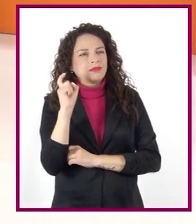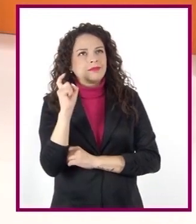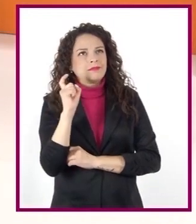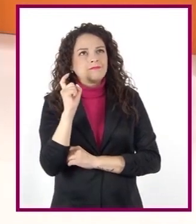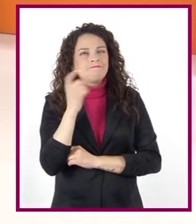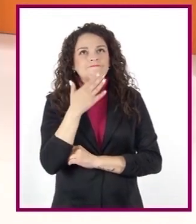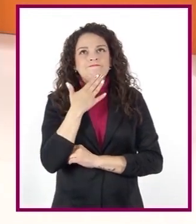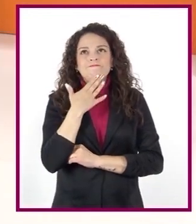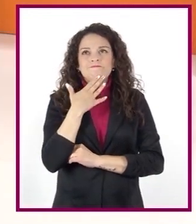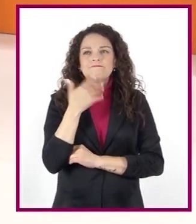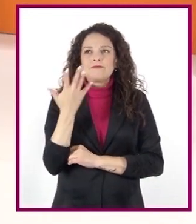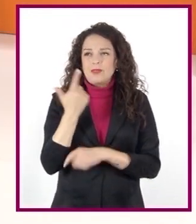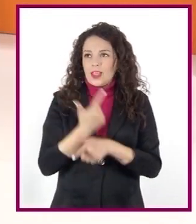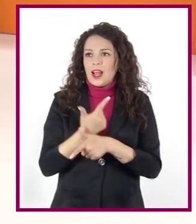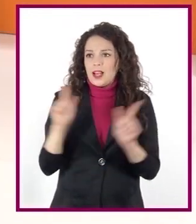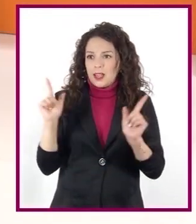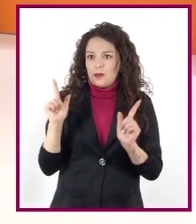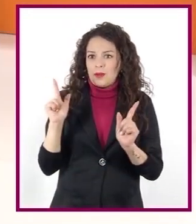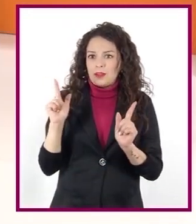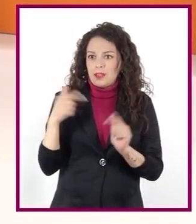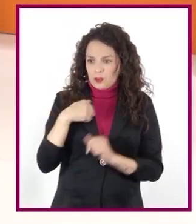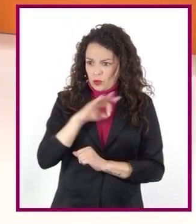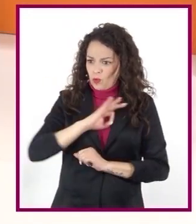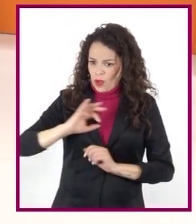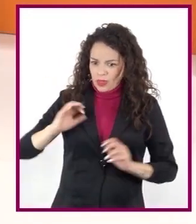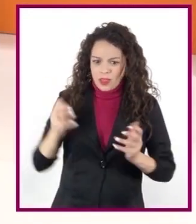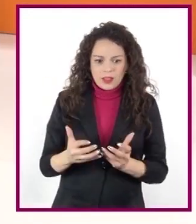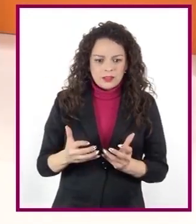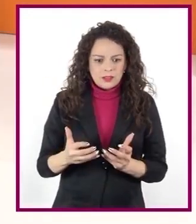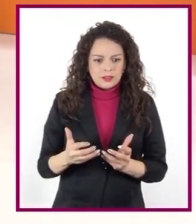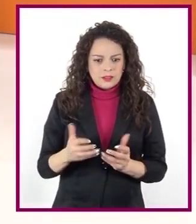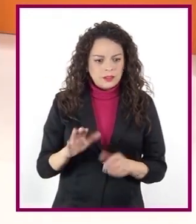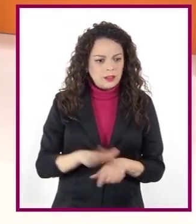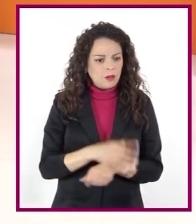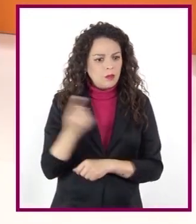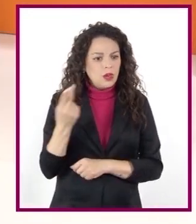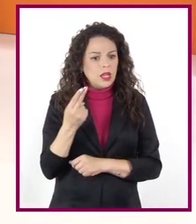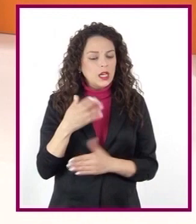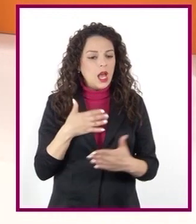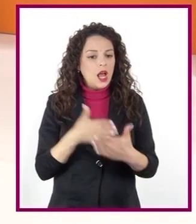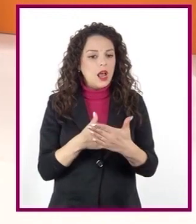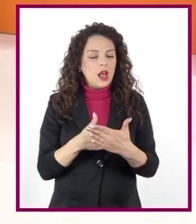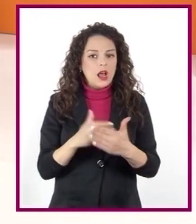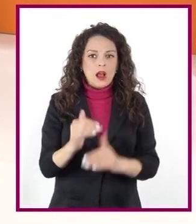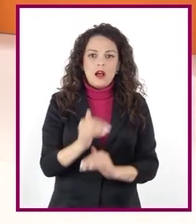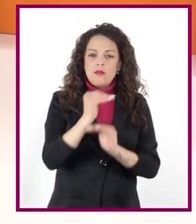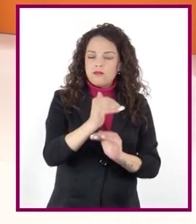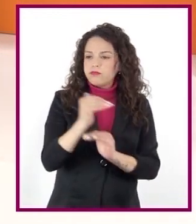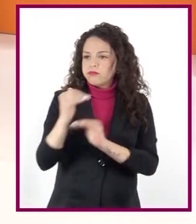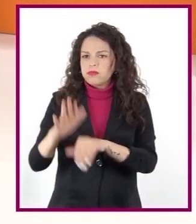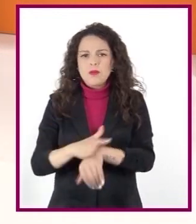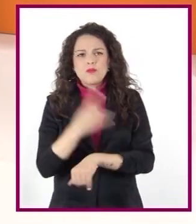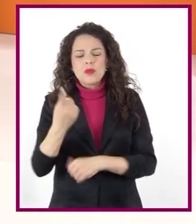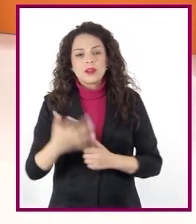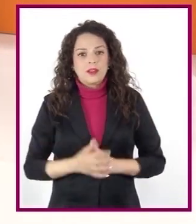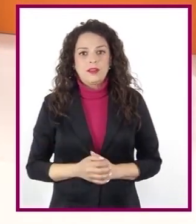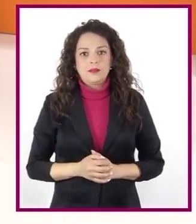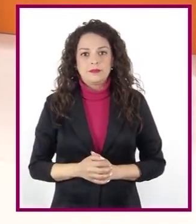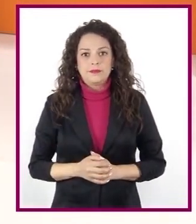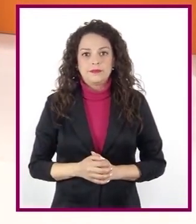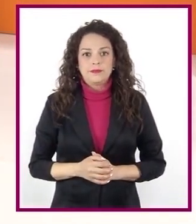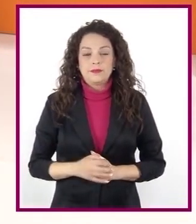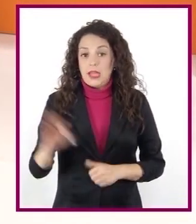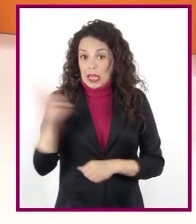qué si la libertad implica poder hacer, habría que ponerle límites? Y si así fuera,